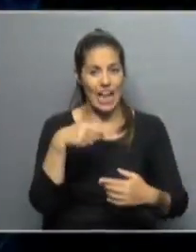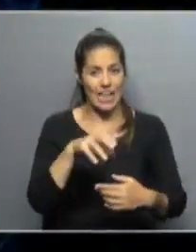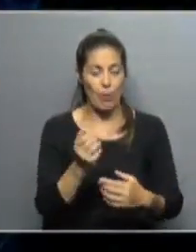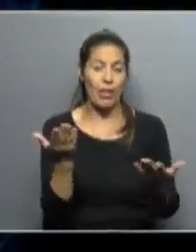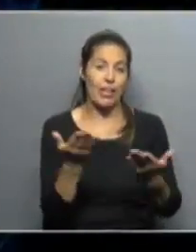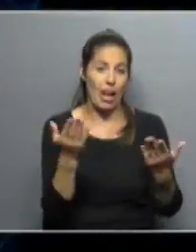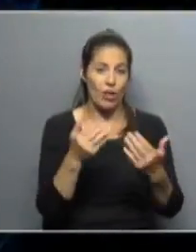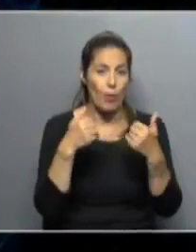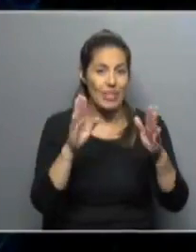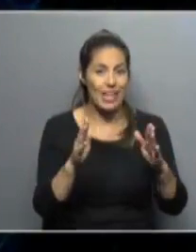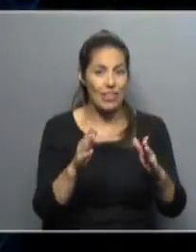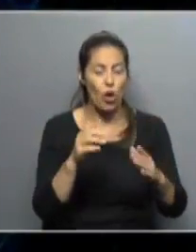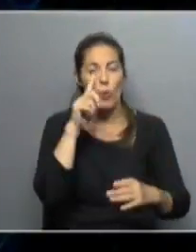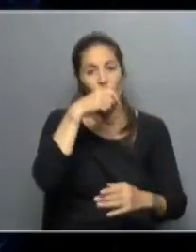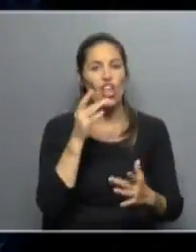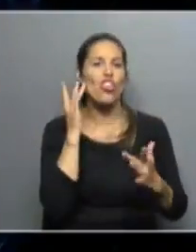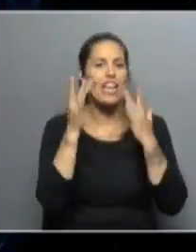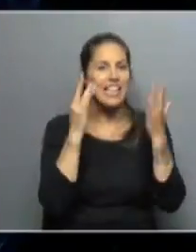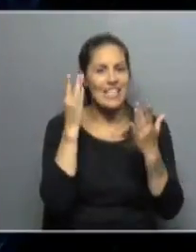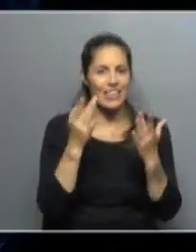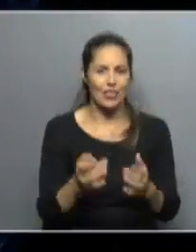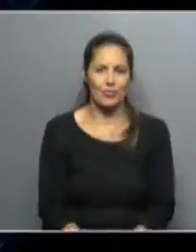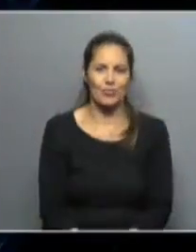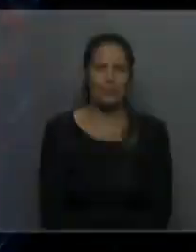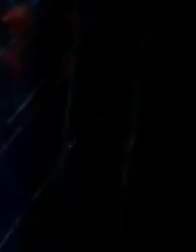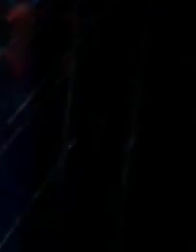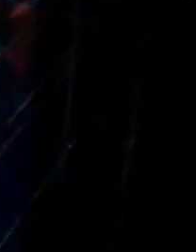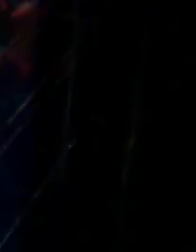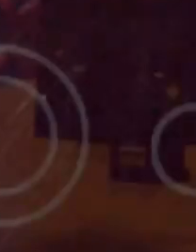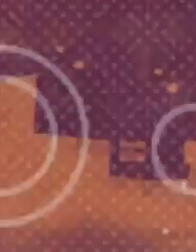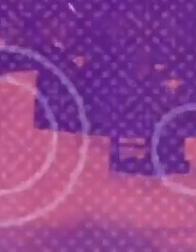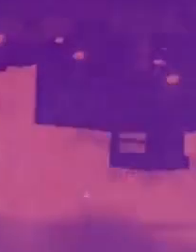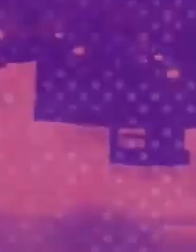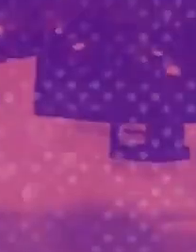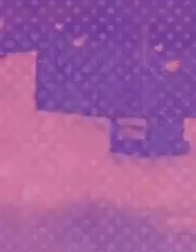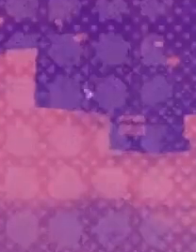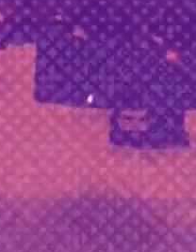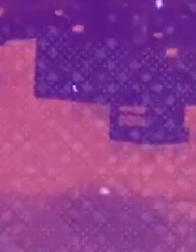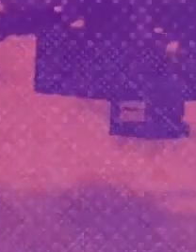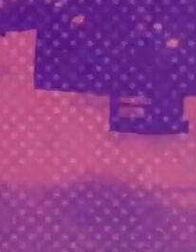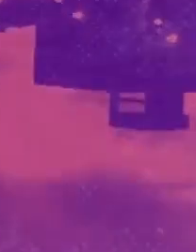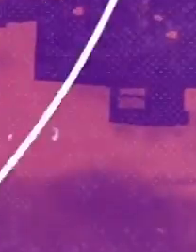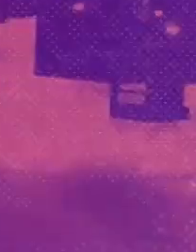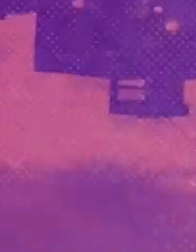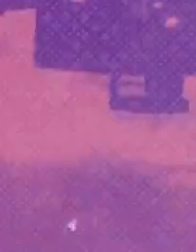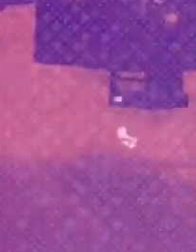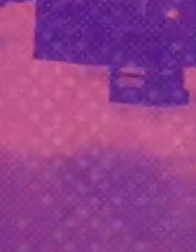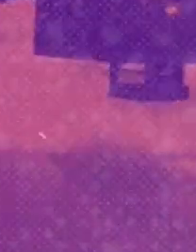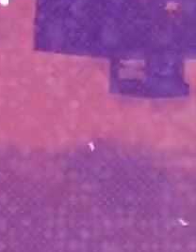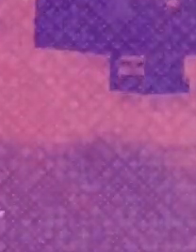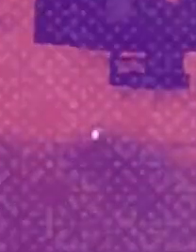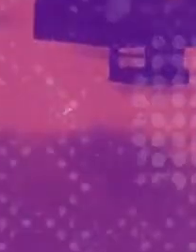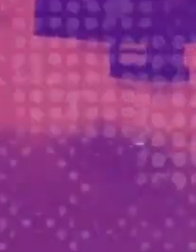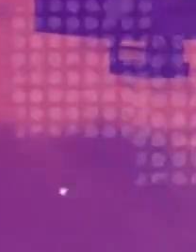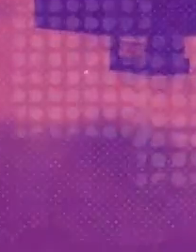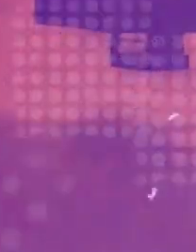esta hora está empezando Montevideo de las Artes. No se vayan. Los dos peleaban, los dos peleaban la vida. Los dos soñaban